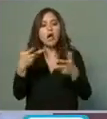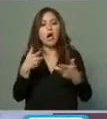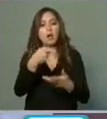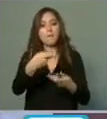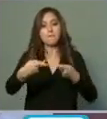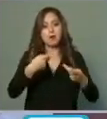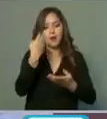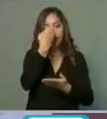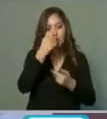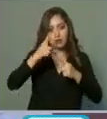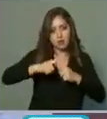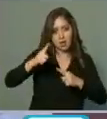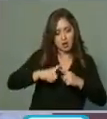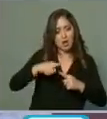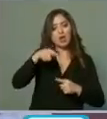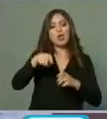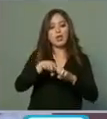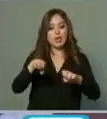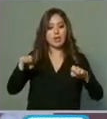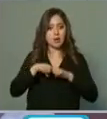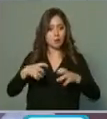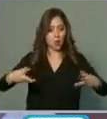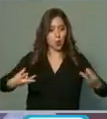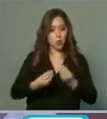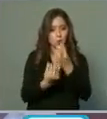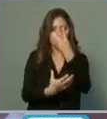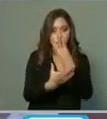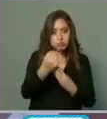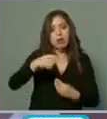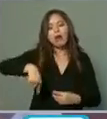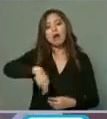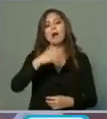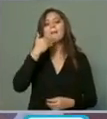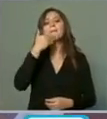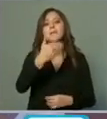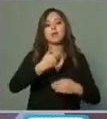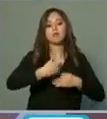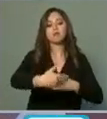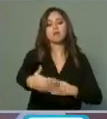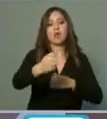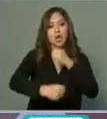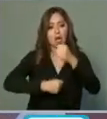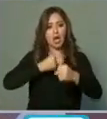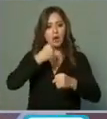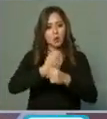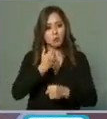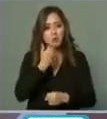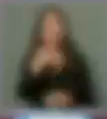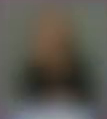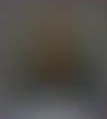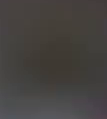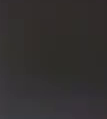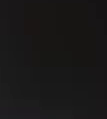con ellos un equipo para que este año, este nuevo ciclo escolar, pues pueda ser muy bueno para ellos y no solamente aprendan, sino que sea un muy buen recuerdo.